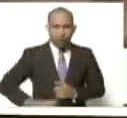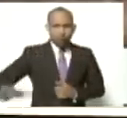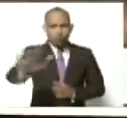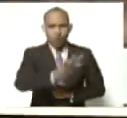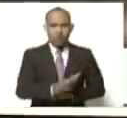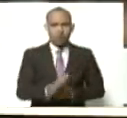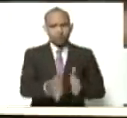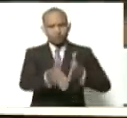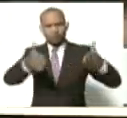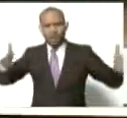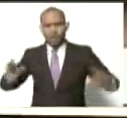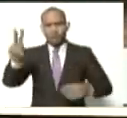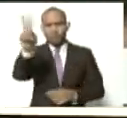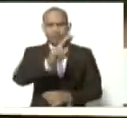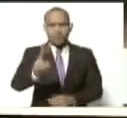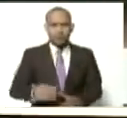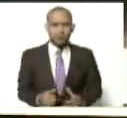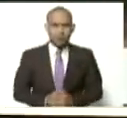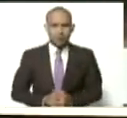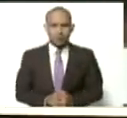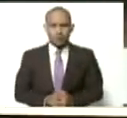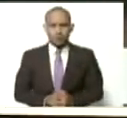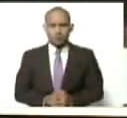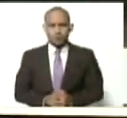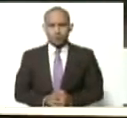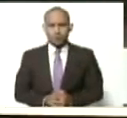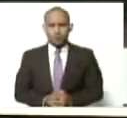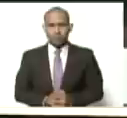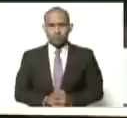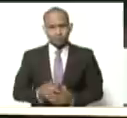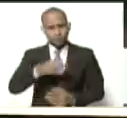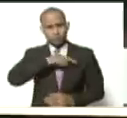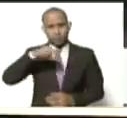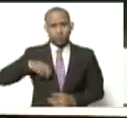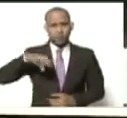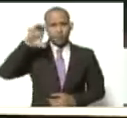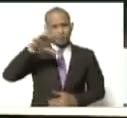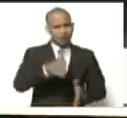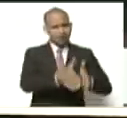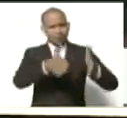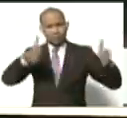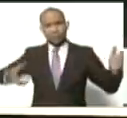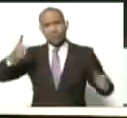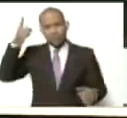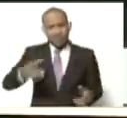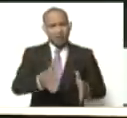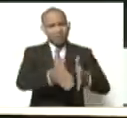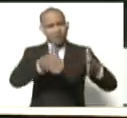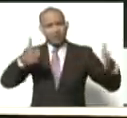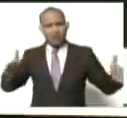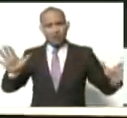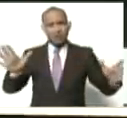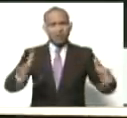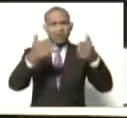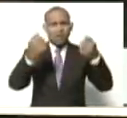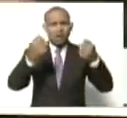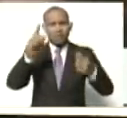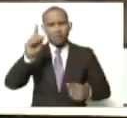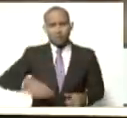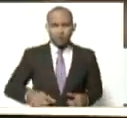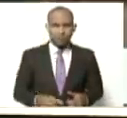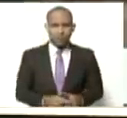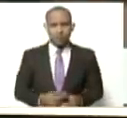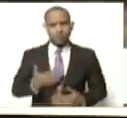la grandeza de Venezuela, porque nuestra patria merece la grandeza, la recuperación,